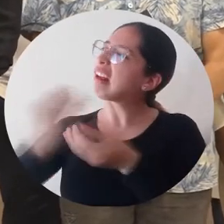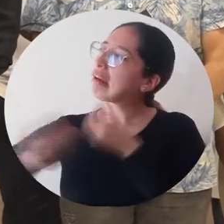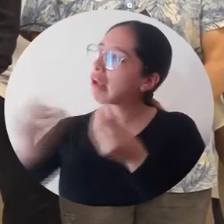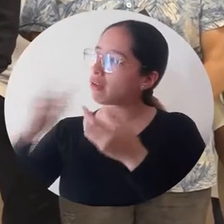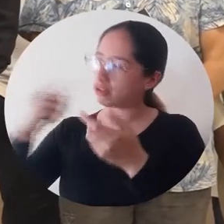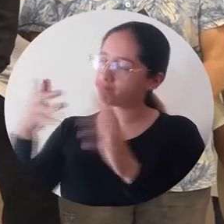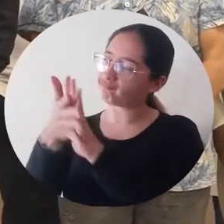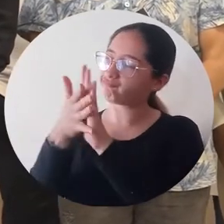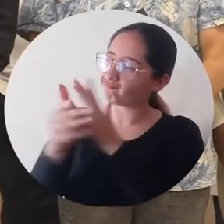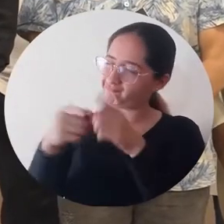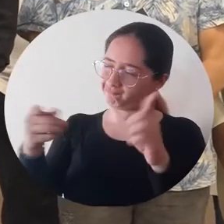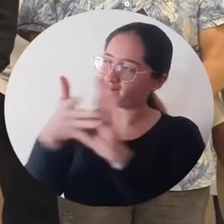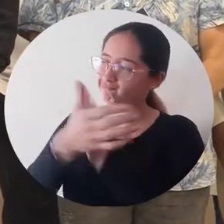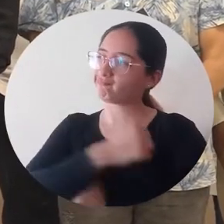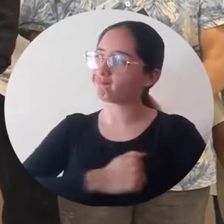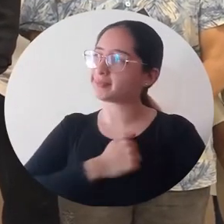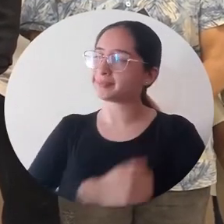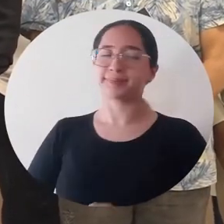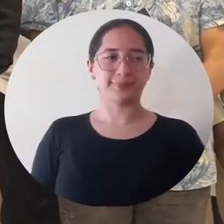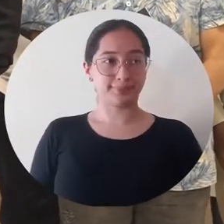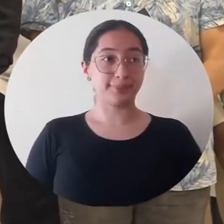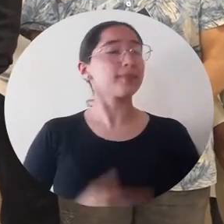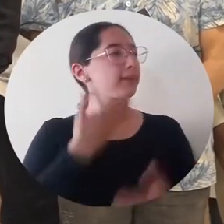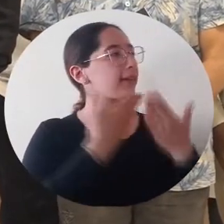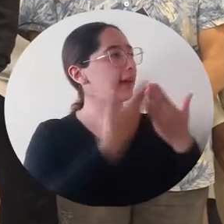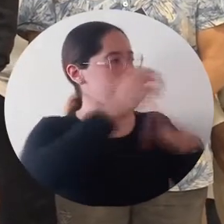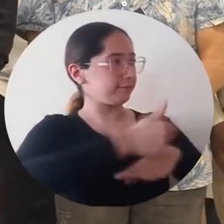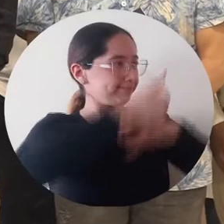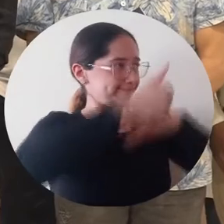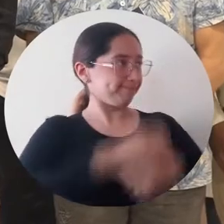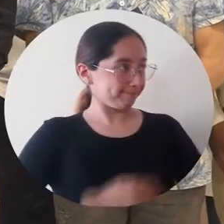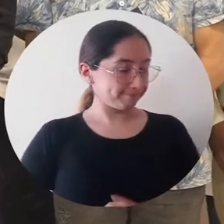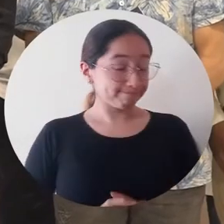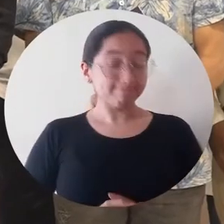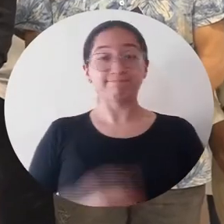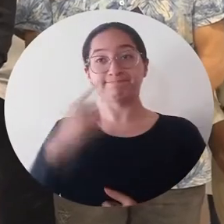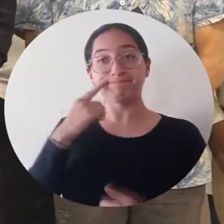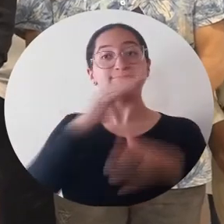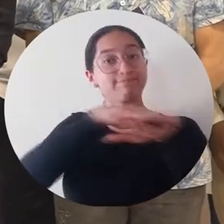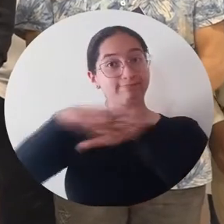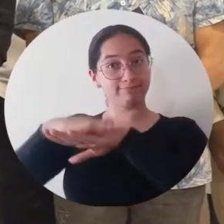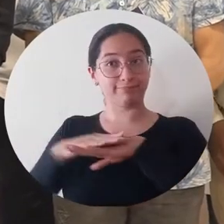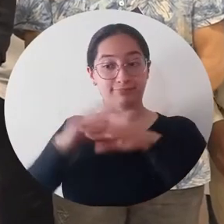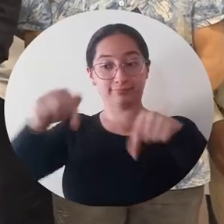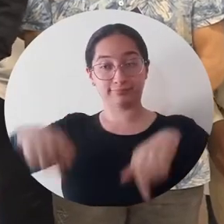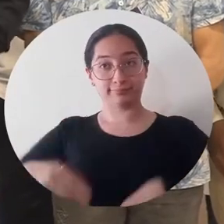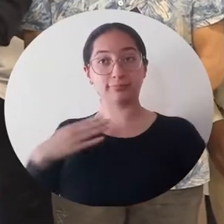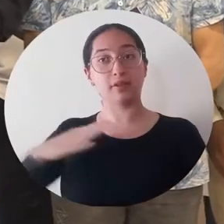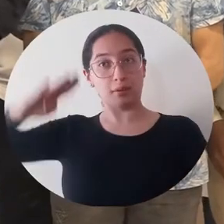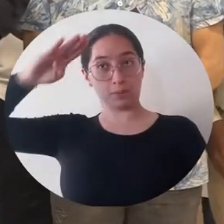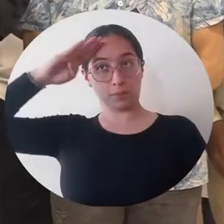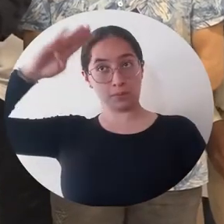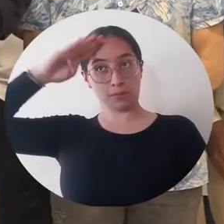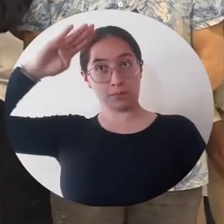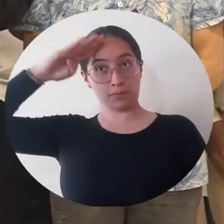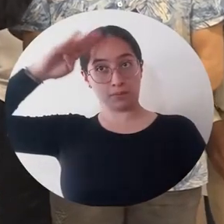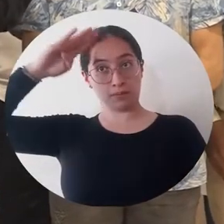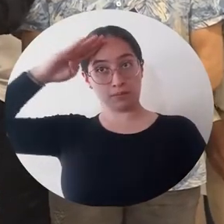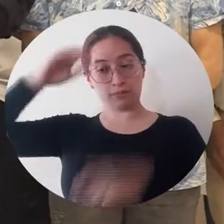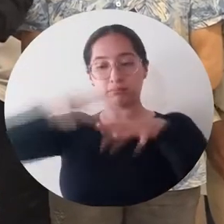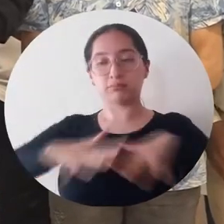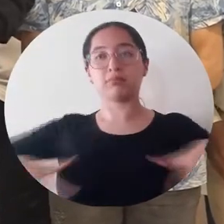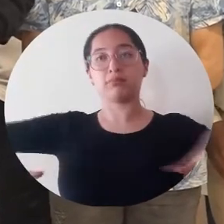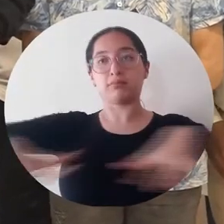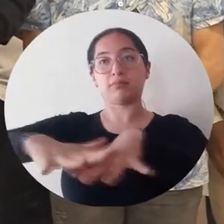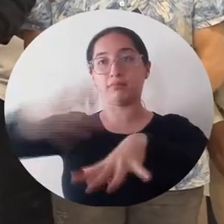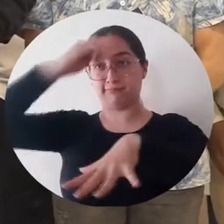cuáles son esos compromisos, pero también esas acciones ya concretas que se han emprendido para abordar esta problemática. Muchas gracias, rector.